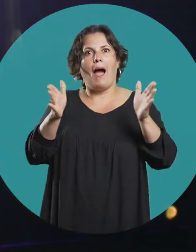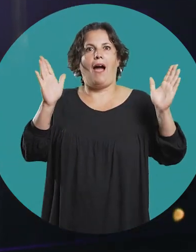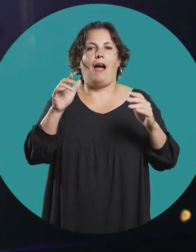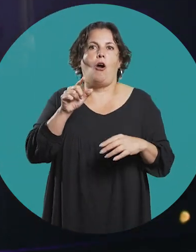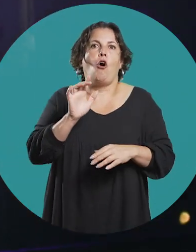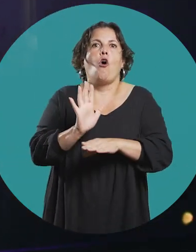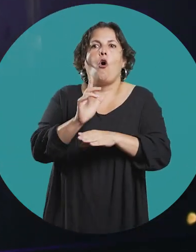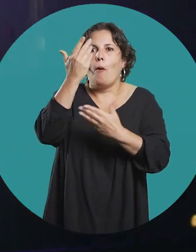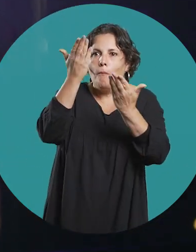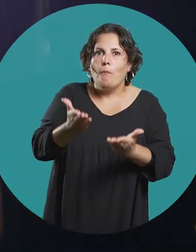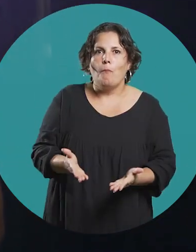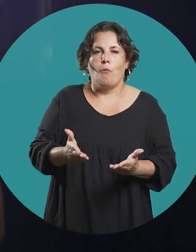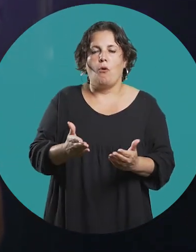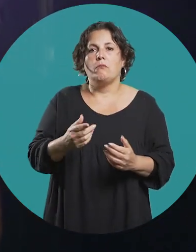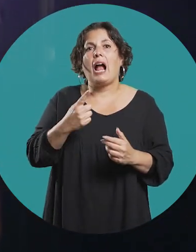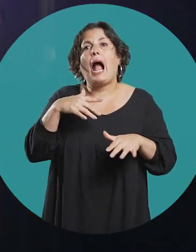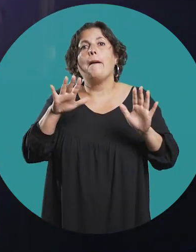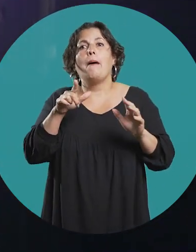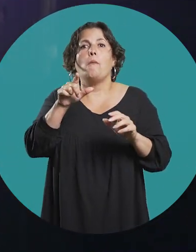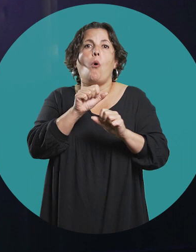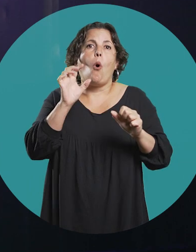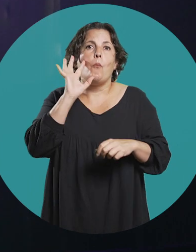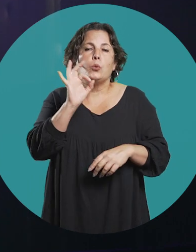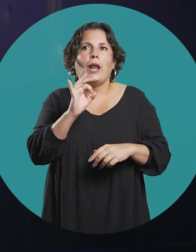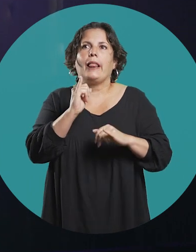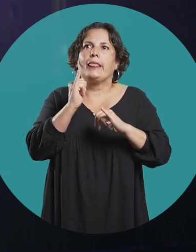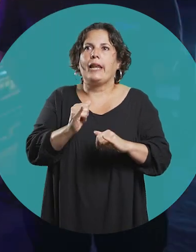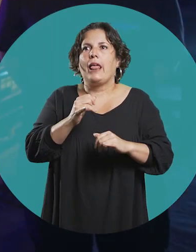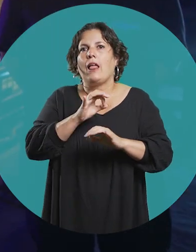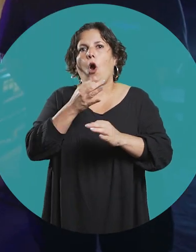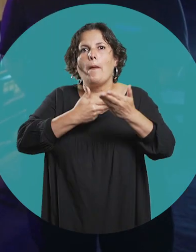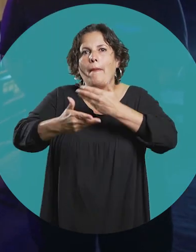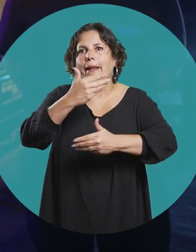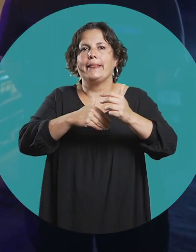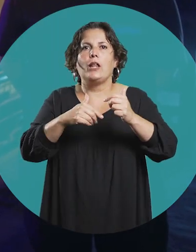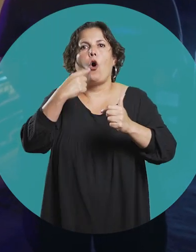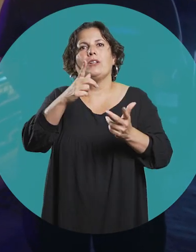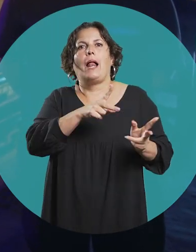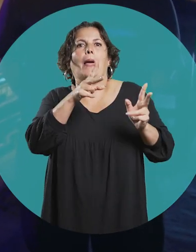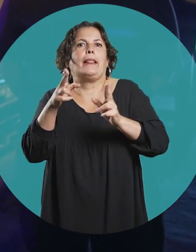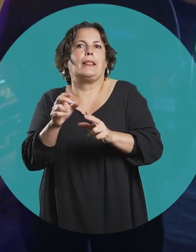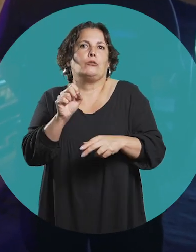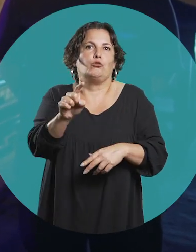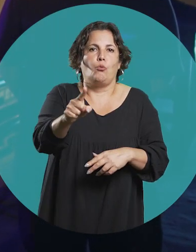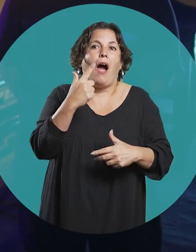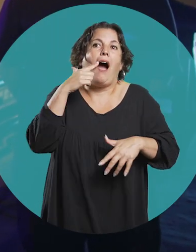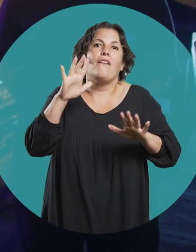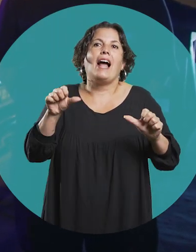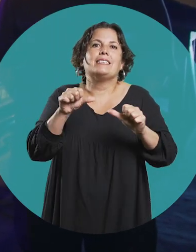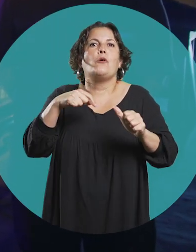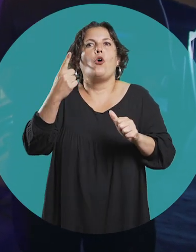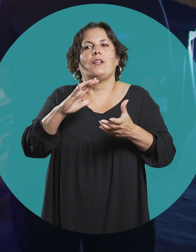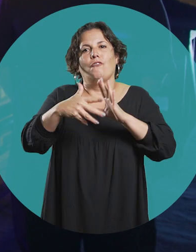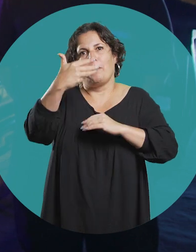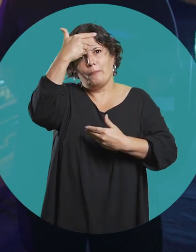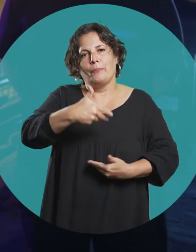que es cómo te defines. Acá capaz que tenés oportunidad de decir otras, de compartir otras facetas. A ver si hacemos otras